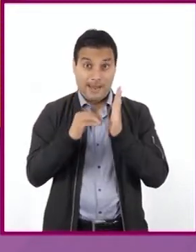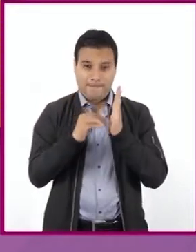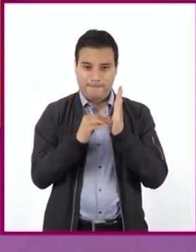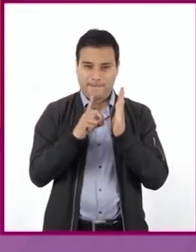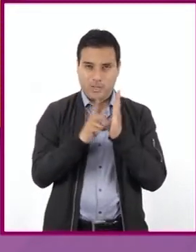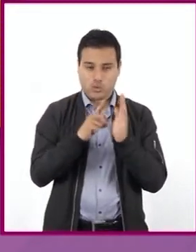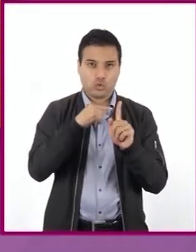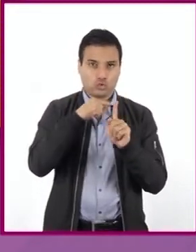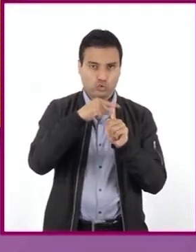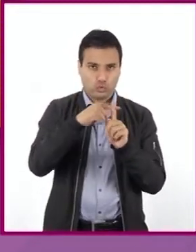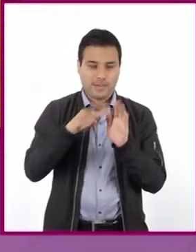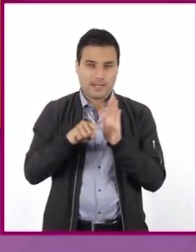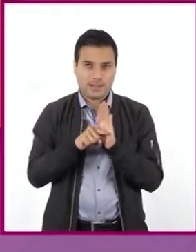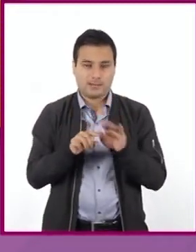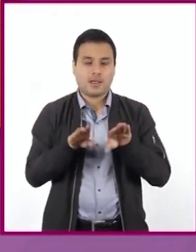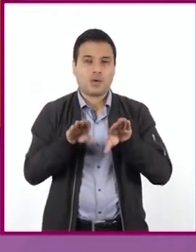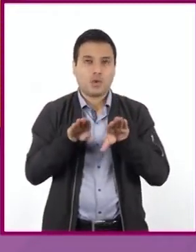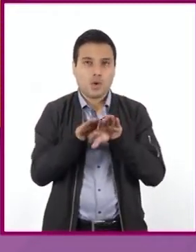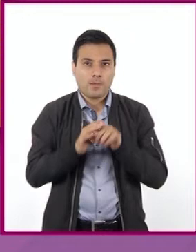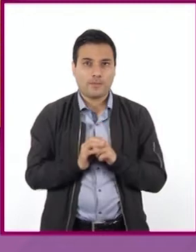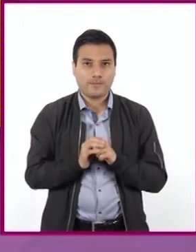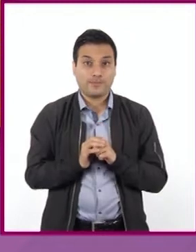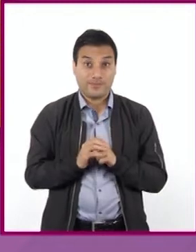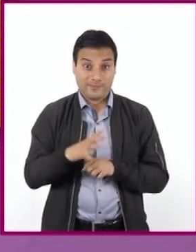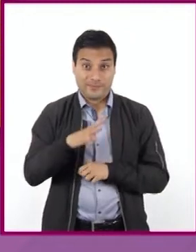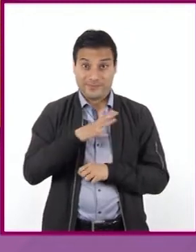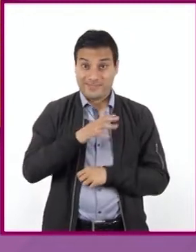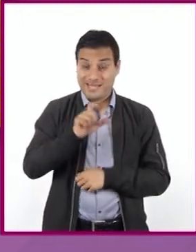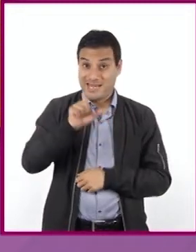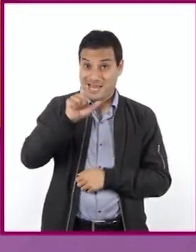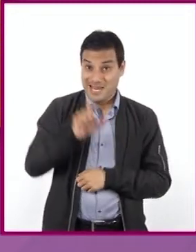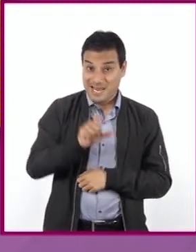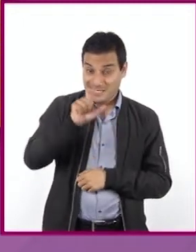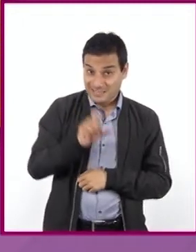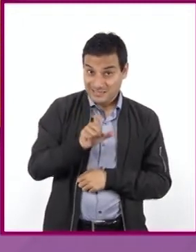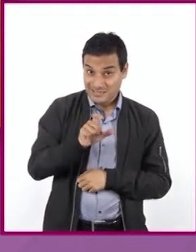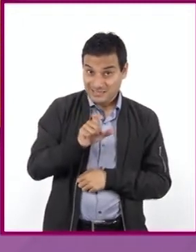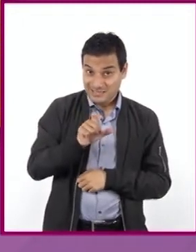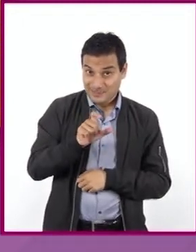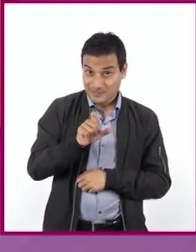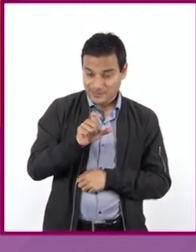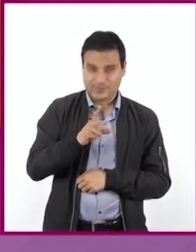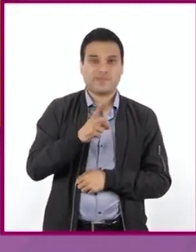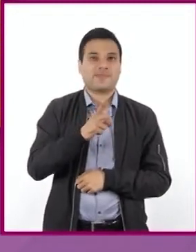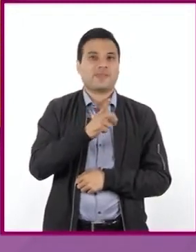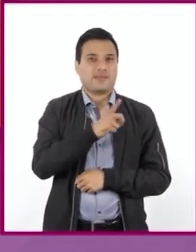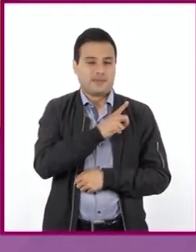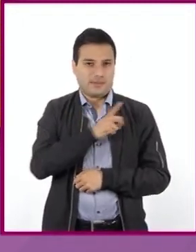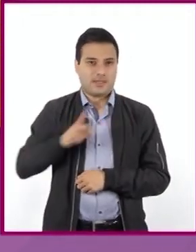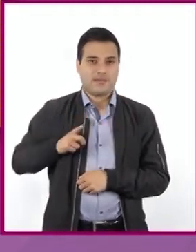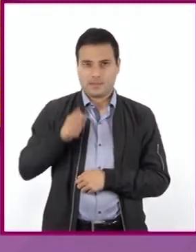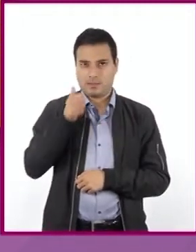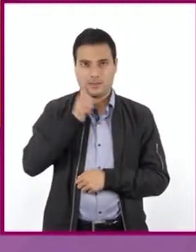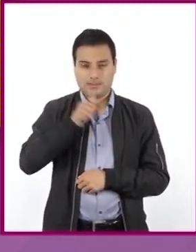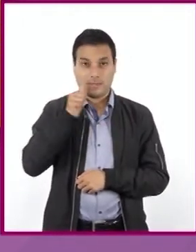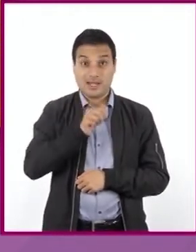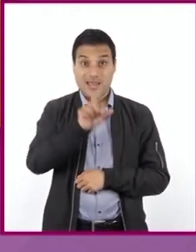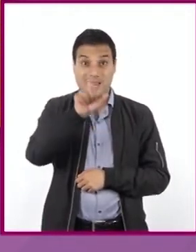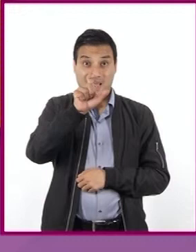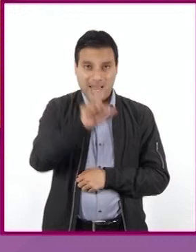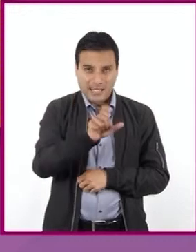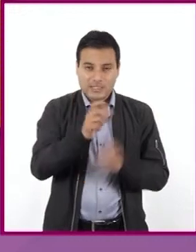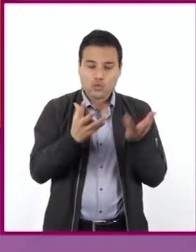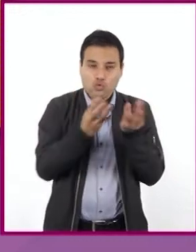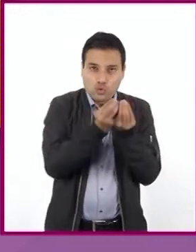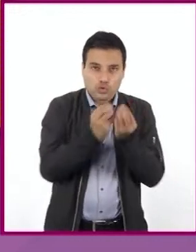resta, los términos con la incógnita x deben quedar acomodados formando una columna vertical, al igual